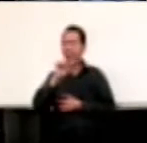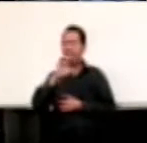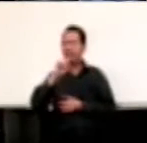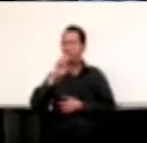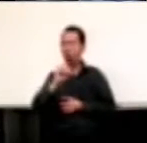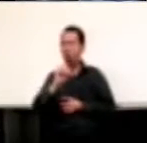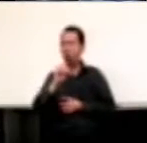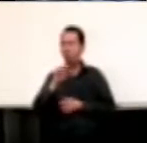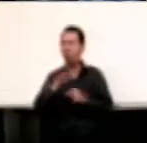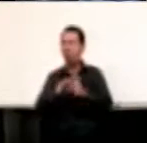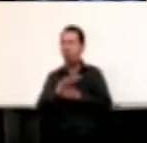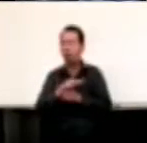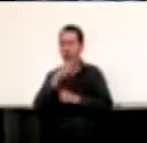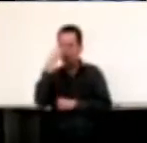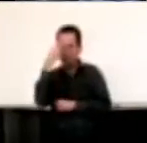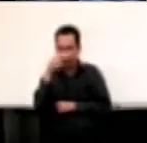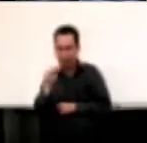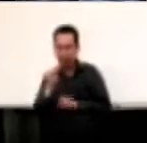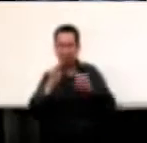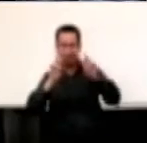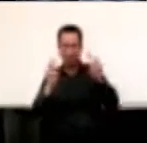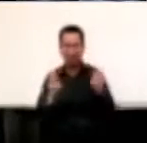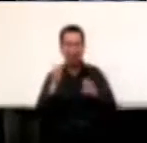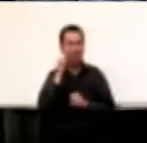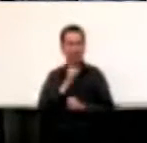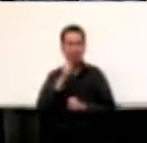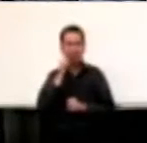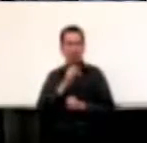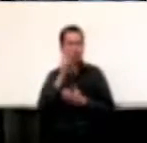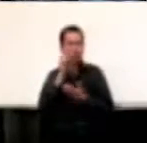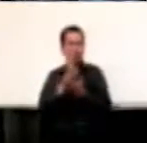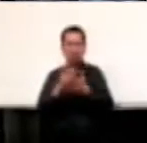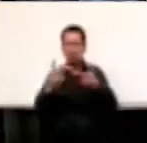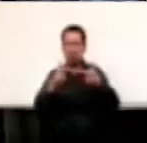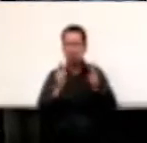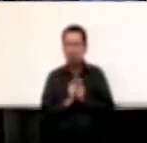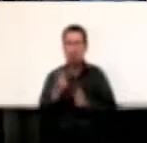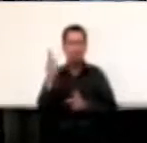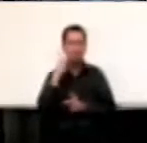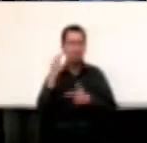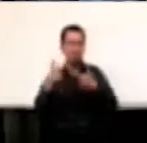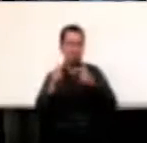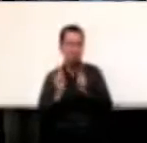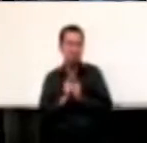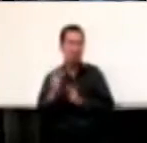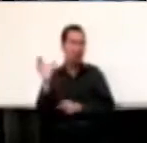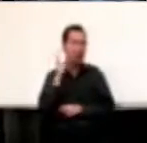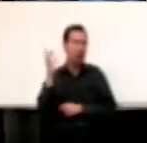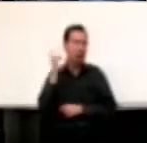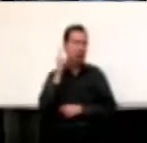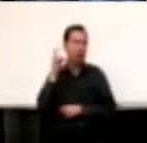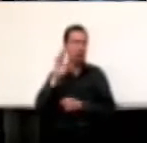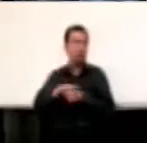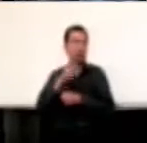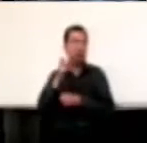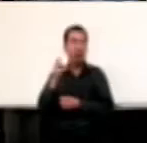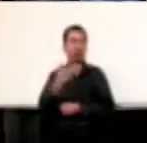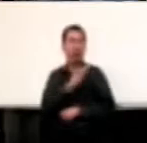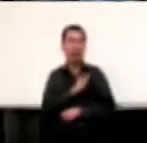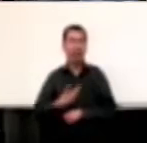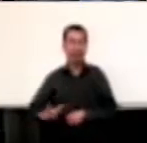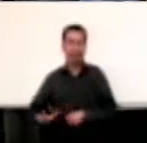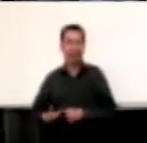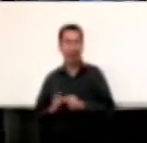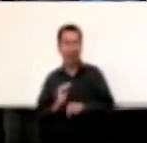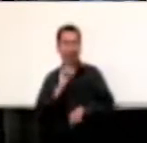decir, teníamos una democracia multipartidista en donde a veces se han complicado las relaciones ejecutivo y legislativo, porque los presidentes llegan